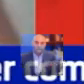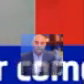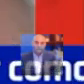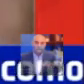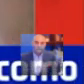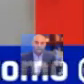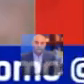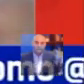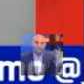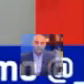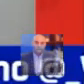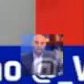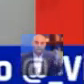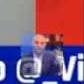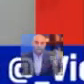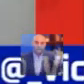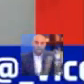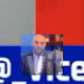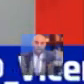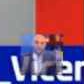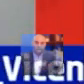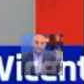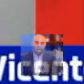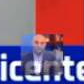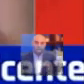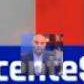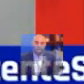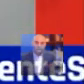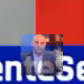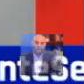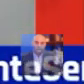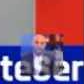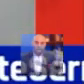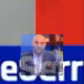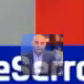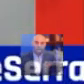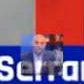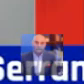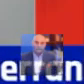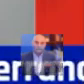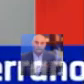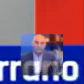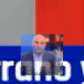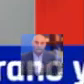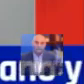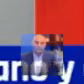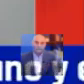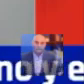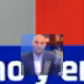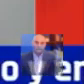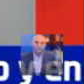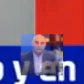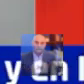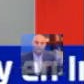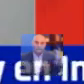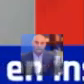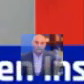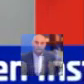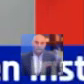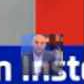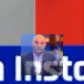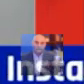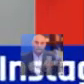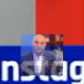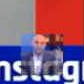y todos estos epígonos que en algún momento lo siguieron están asqueados de esa